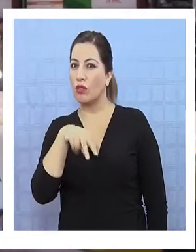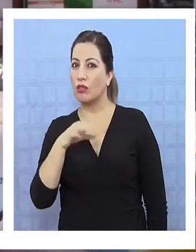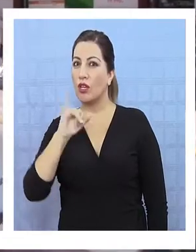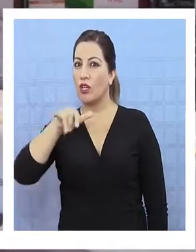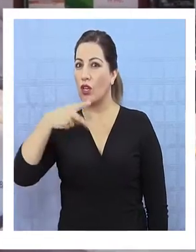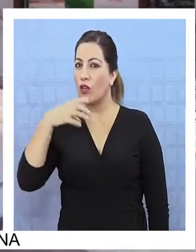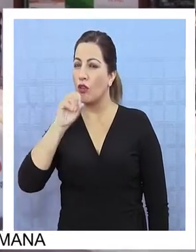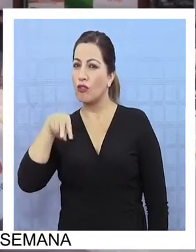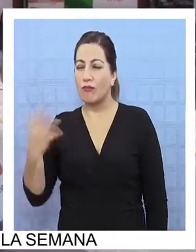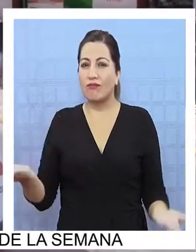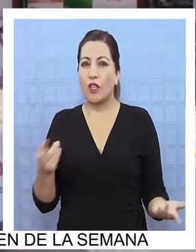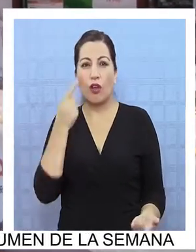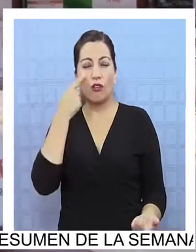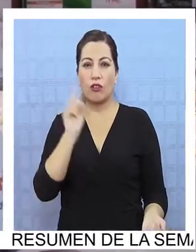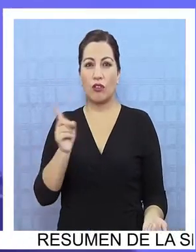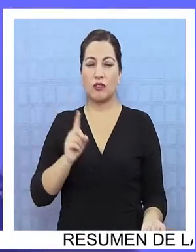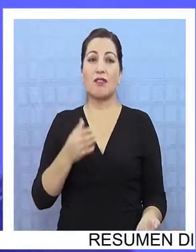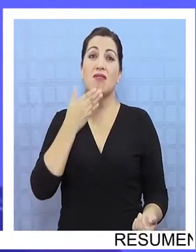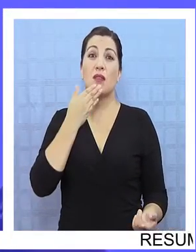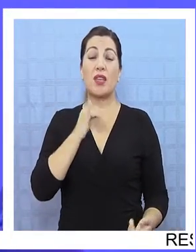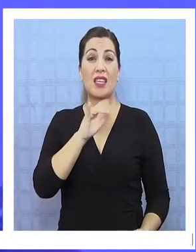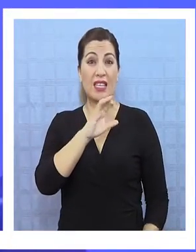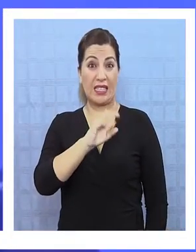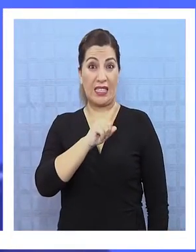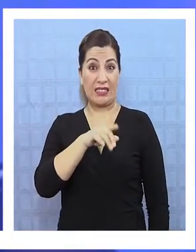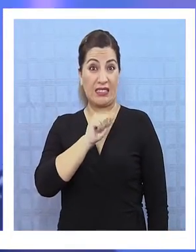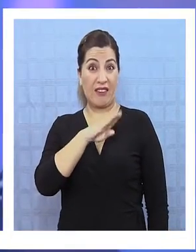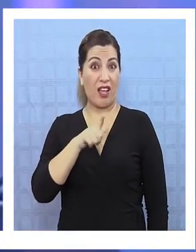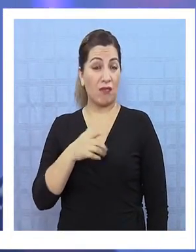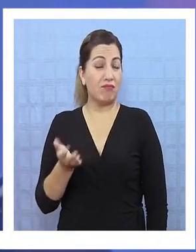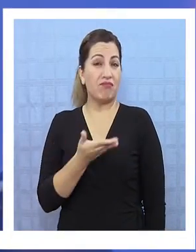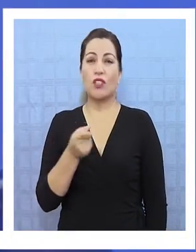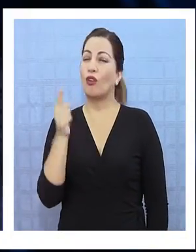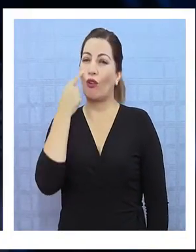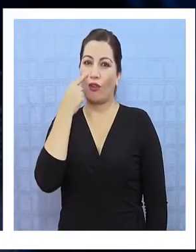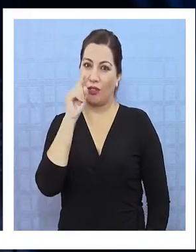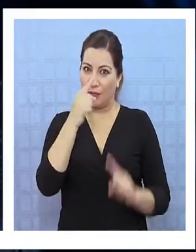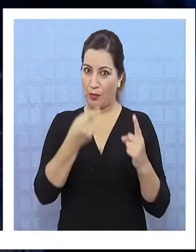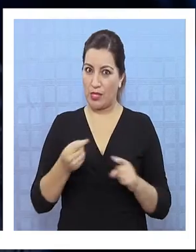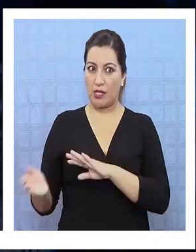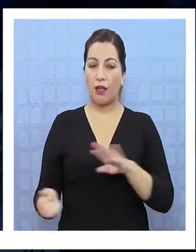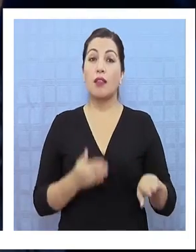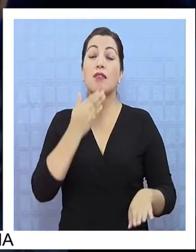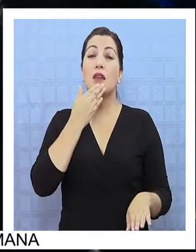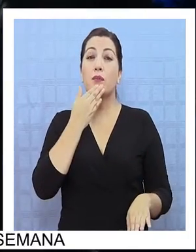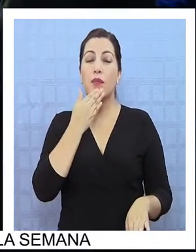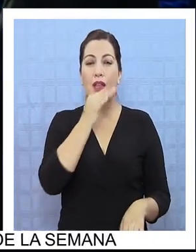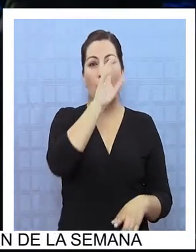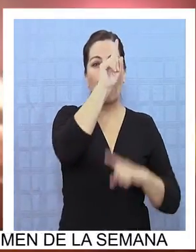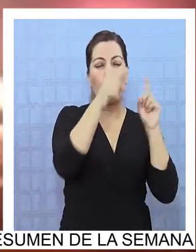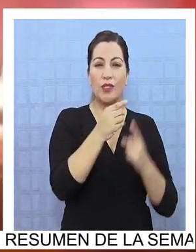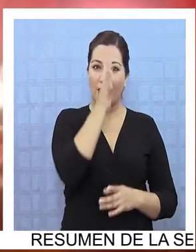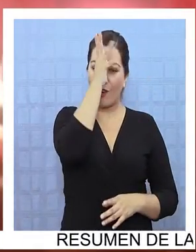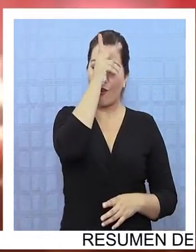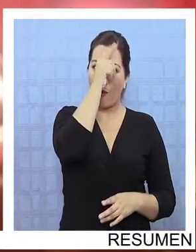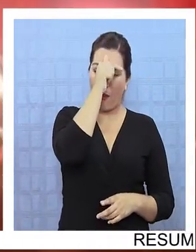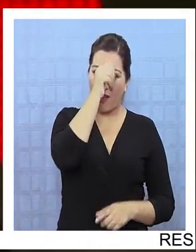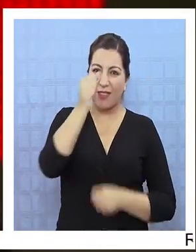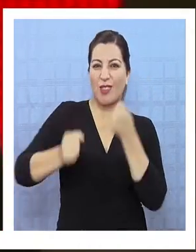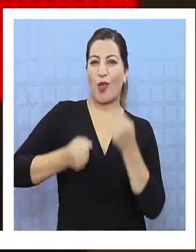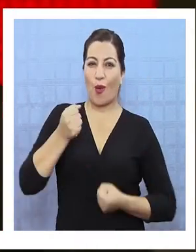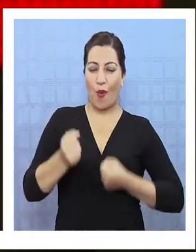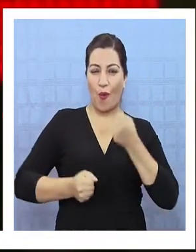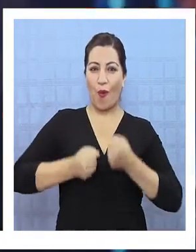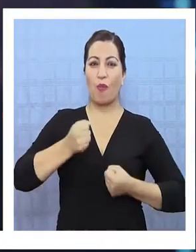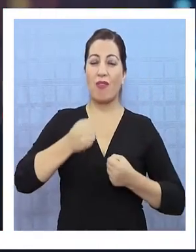mucho tiempo, así que no creo que los conozcan mucho. Con una parrilla que va de lo romántico a la cumbia, pasando por el reggaetón y lo anglo de